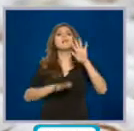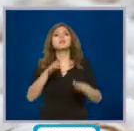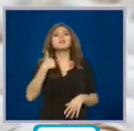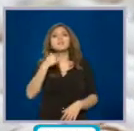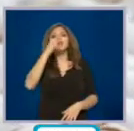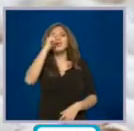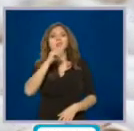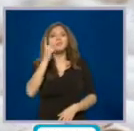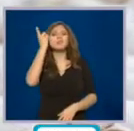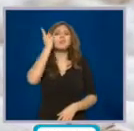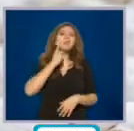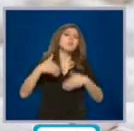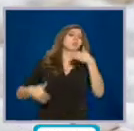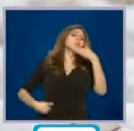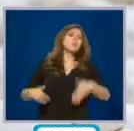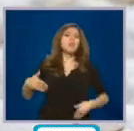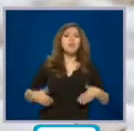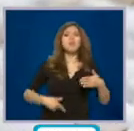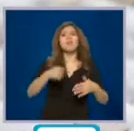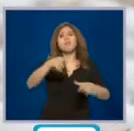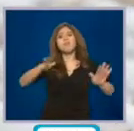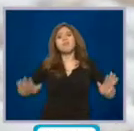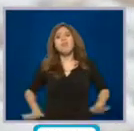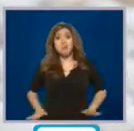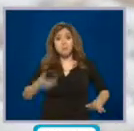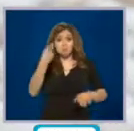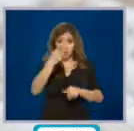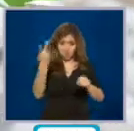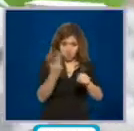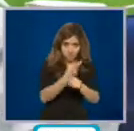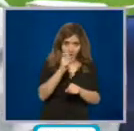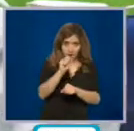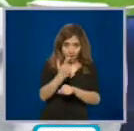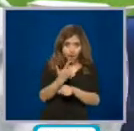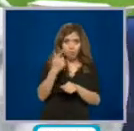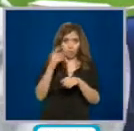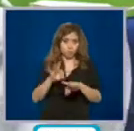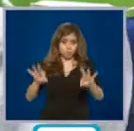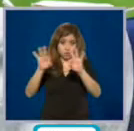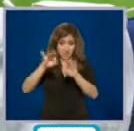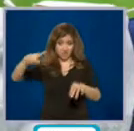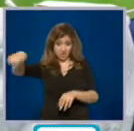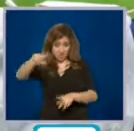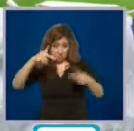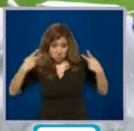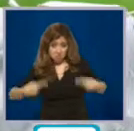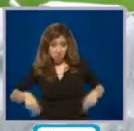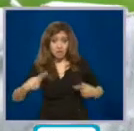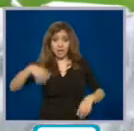puentes, claro, pueden suceder cosas importantes. Los especialistas aguafiestas